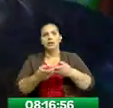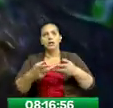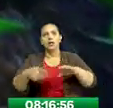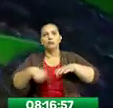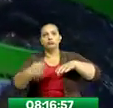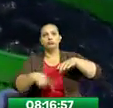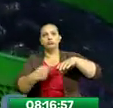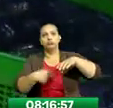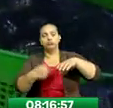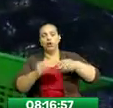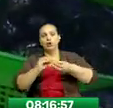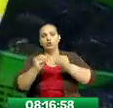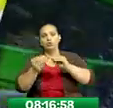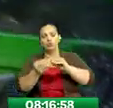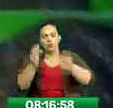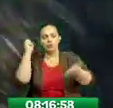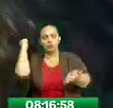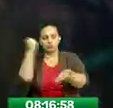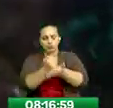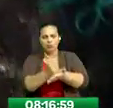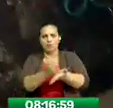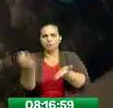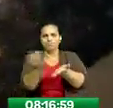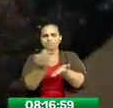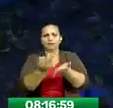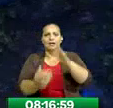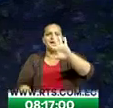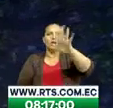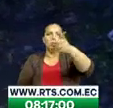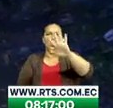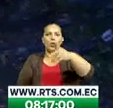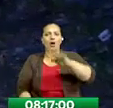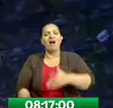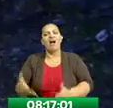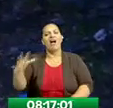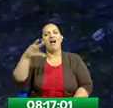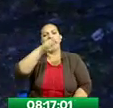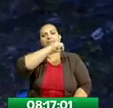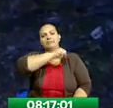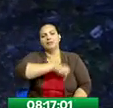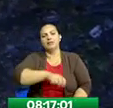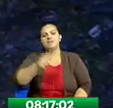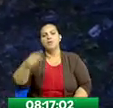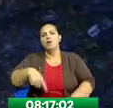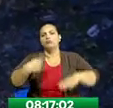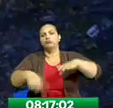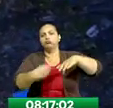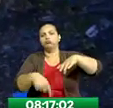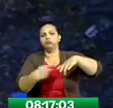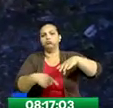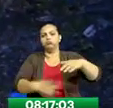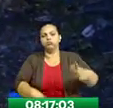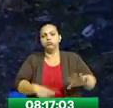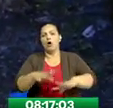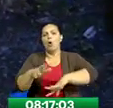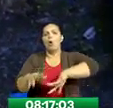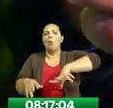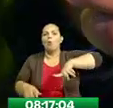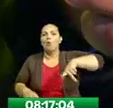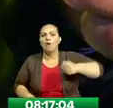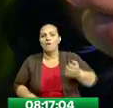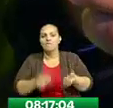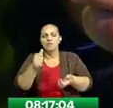tiene un número específico de motor en donde se presumiría que son motores sustraídos de algún hecho delictivo